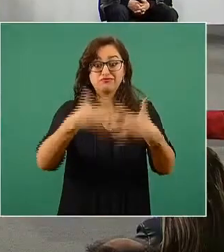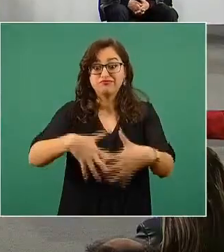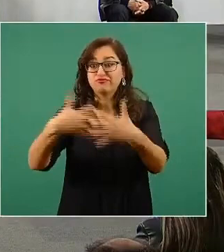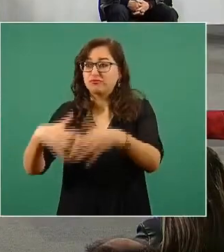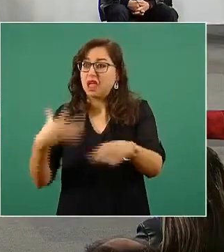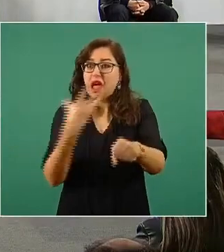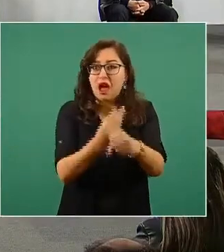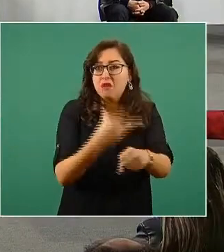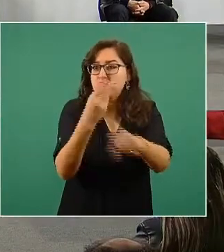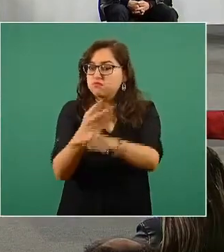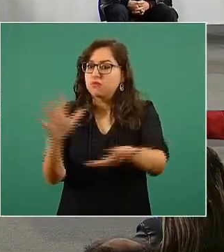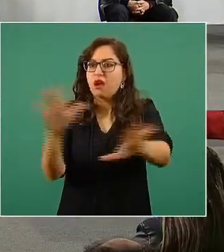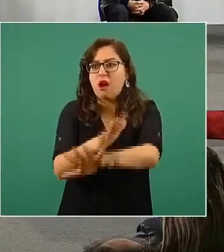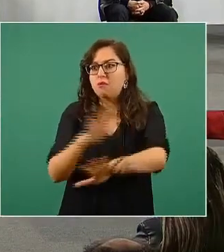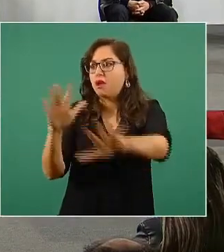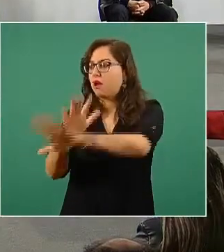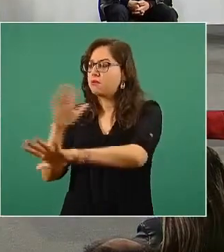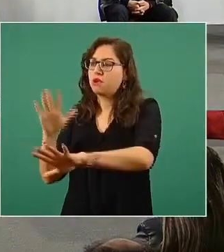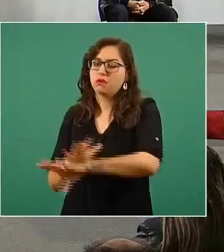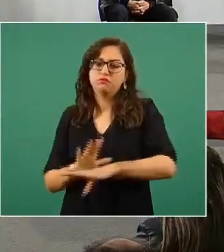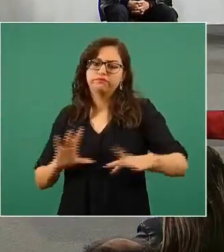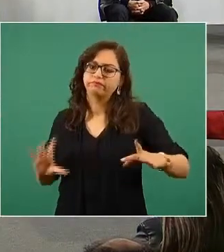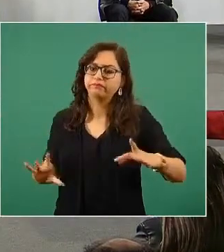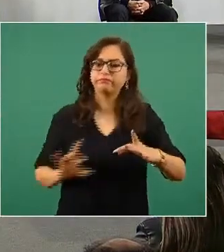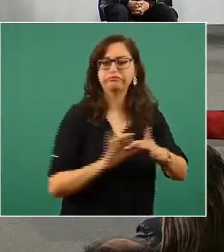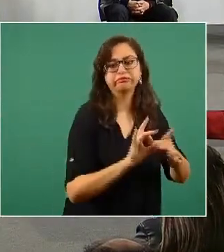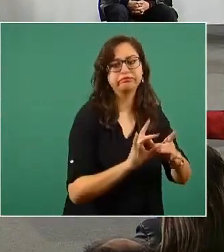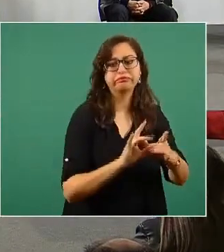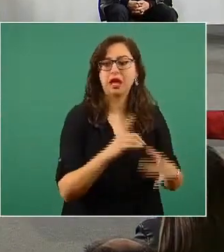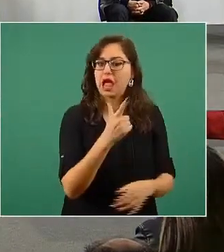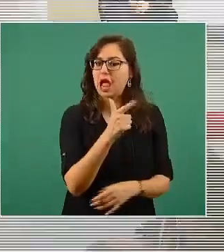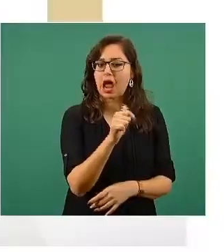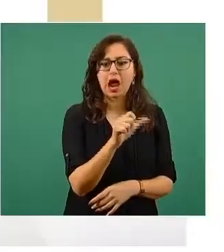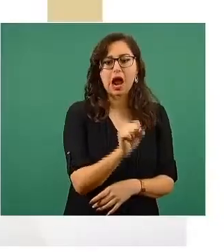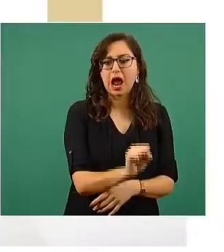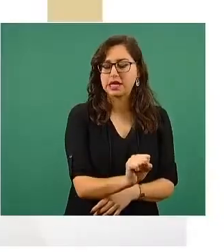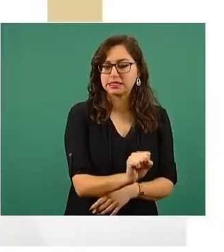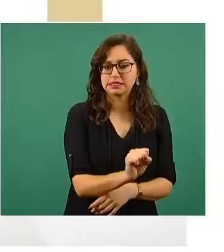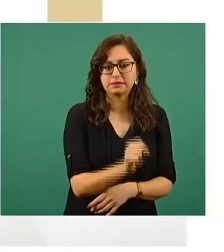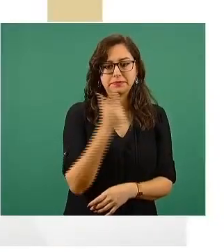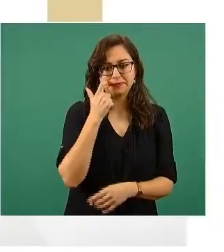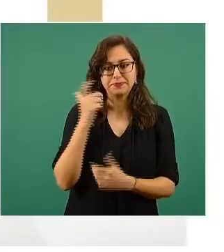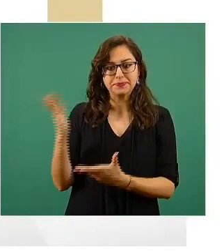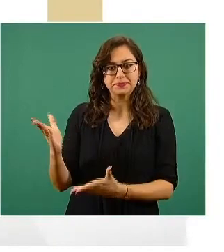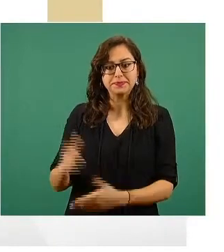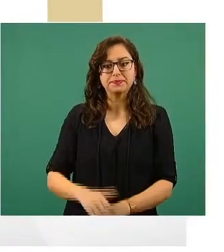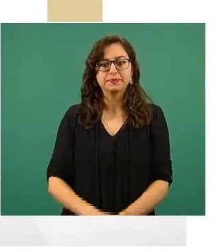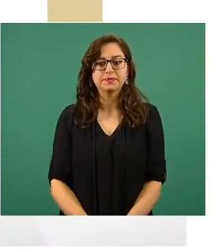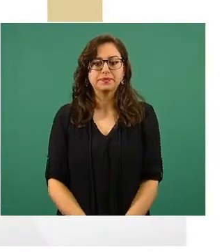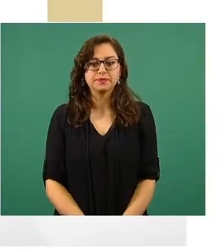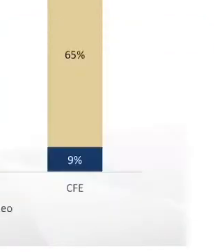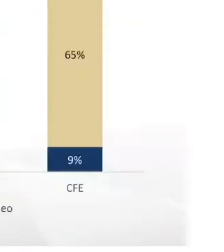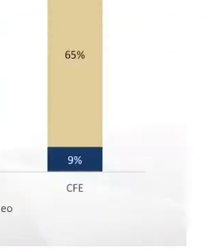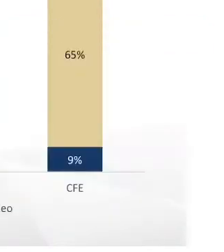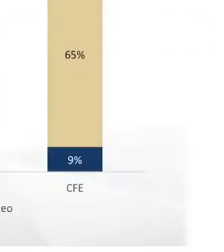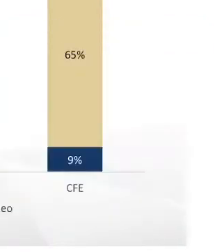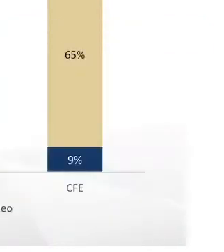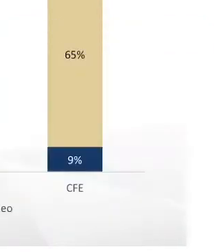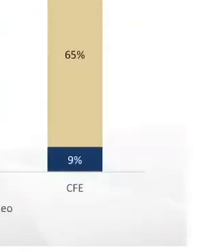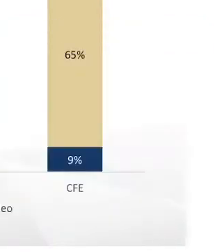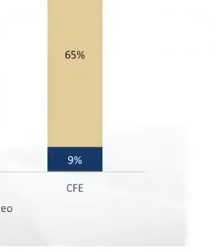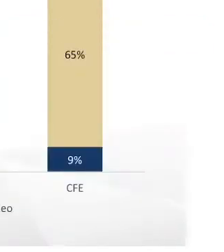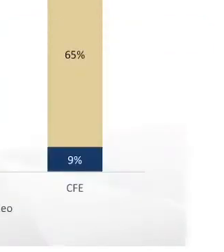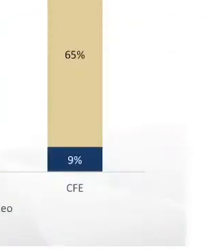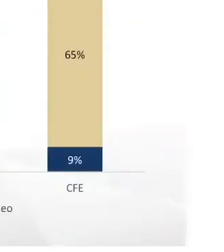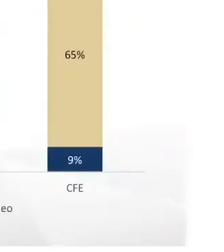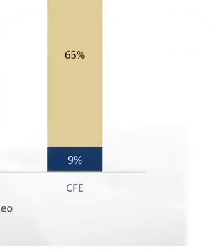nuestras plantas de generación, pero además ese gas natural no vinculado al que se producía en el país, porque se abandonó la